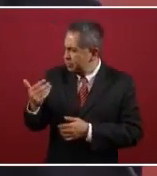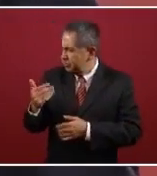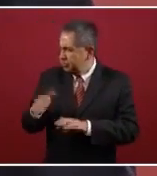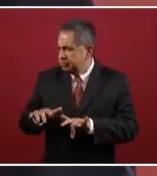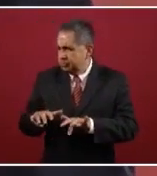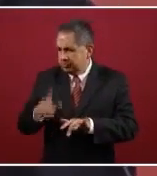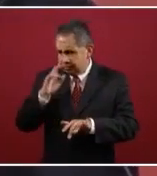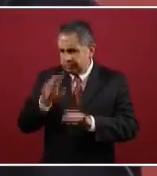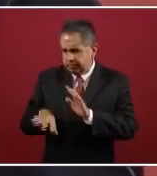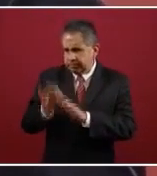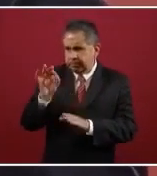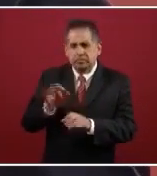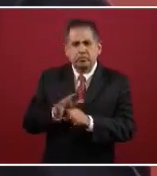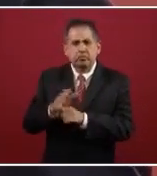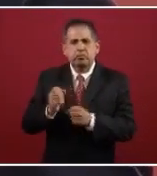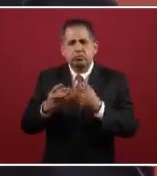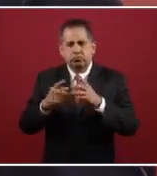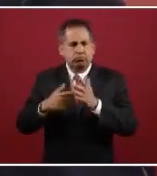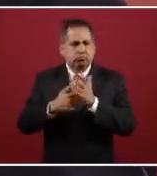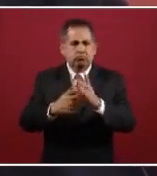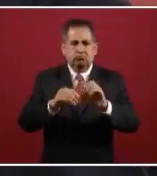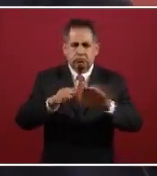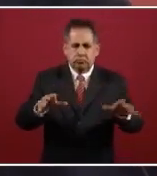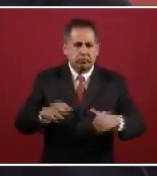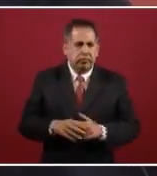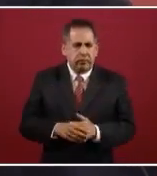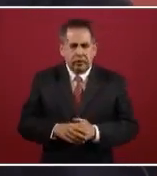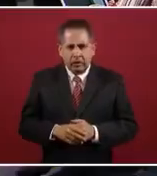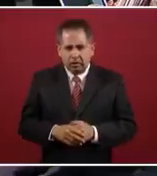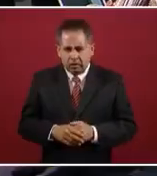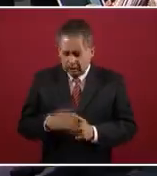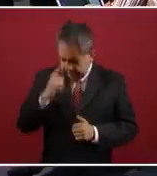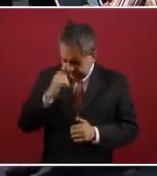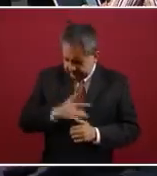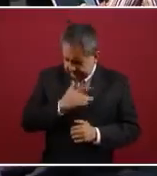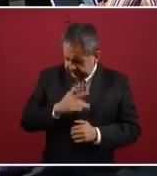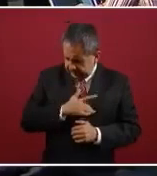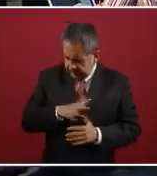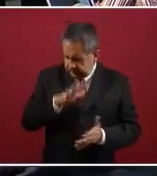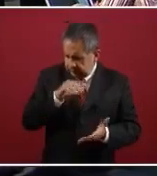consigues, Jesús, para dar, porque son